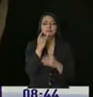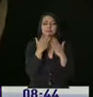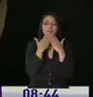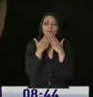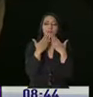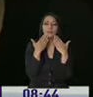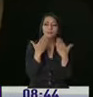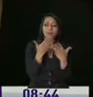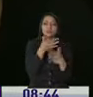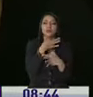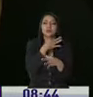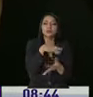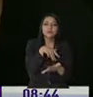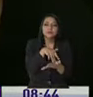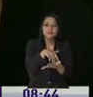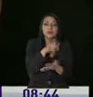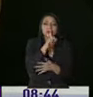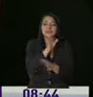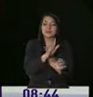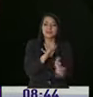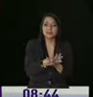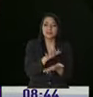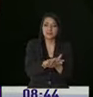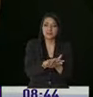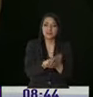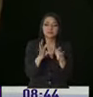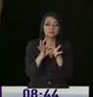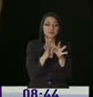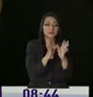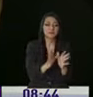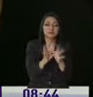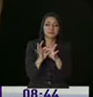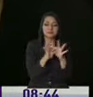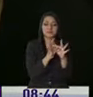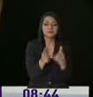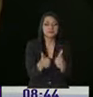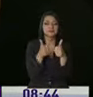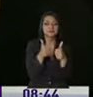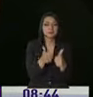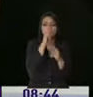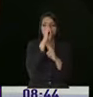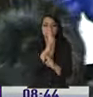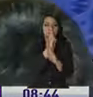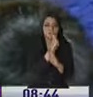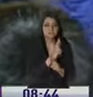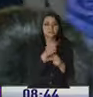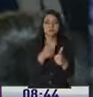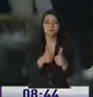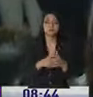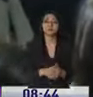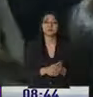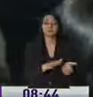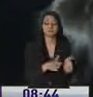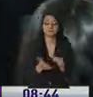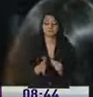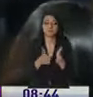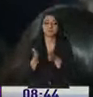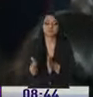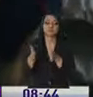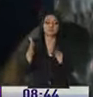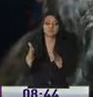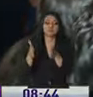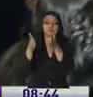estudiosa. Con sus compañeritos se llevaba bien, muy respetuosa. Los cuerpos fueron trasladados hasta Guaranda,